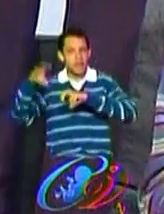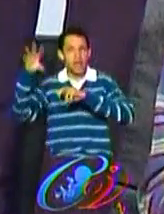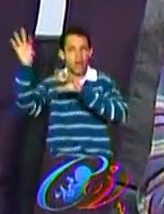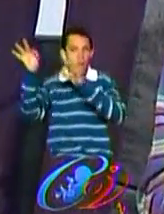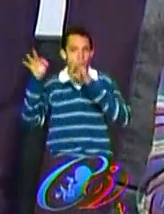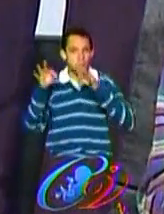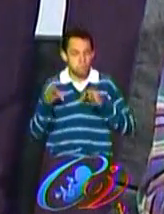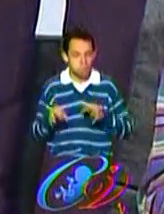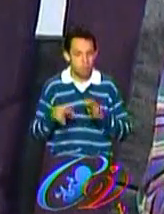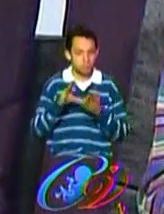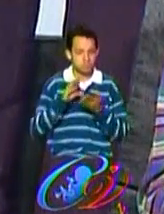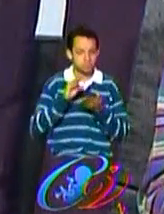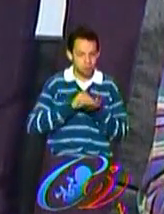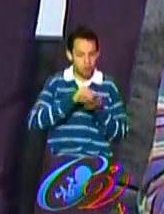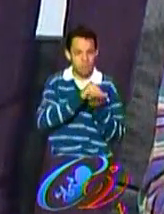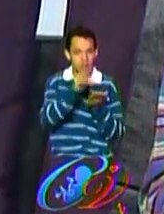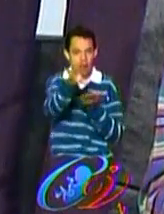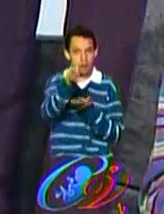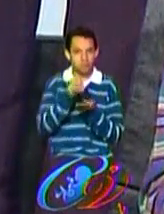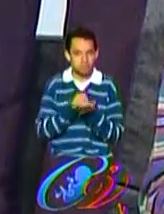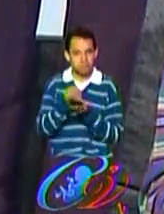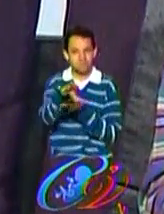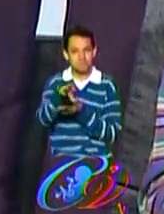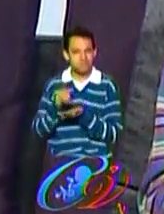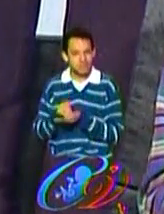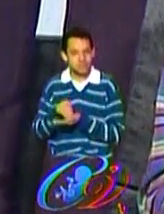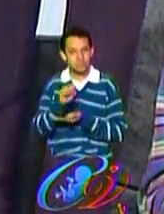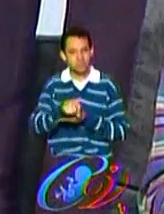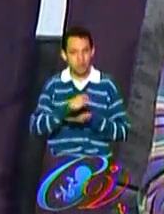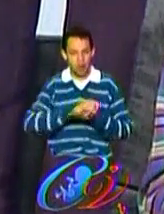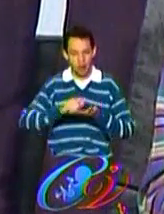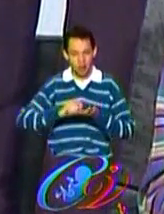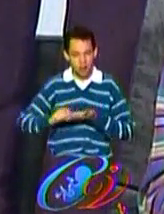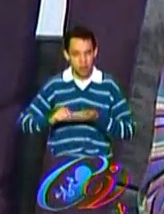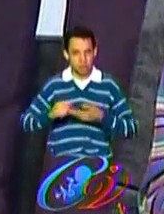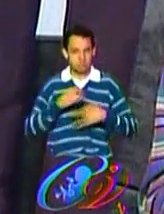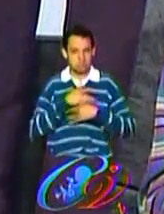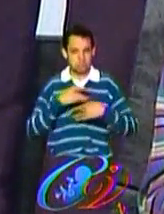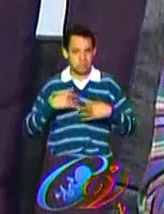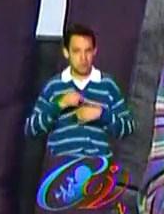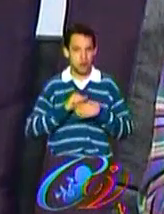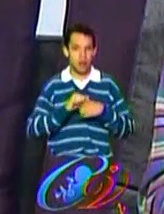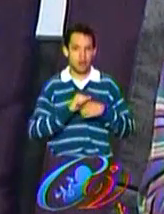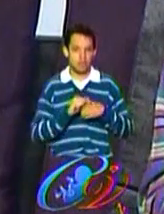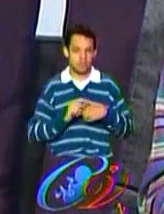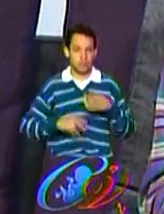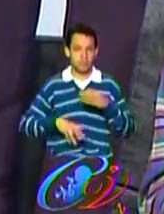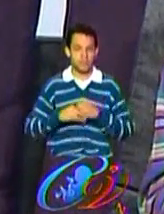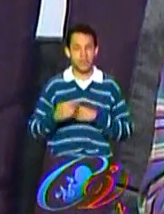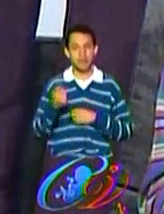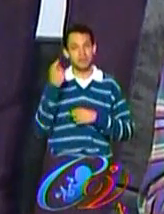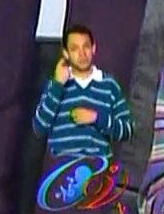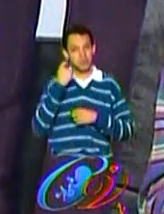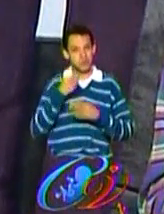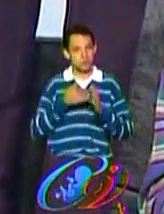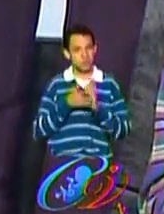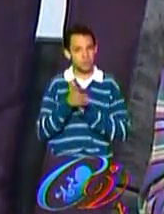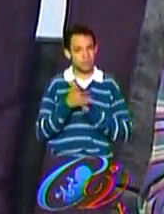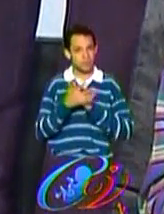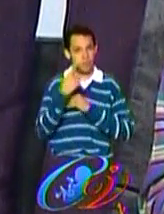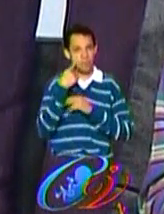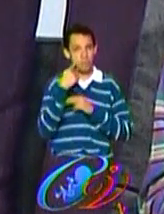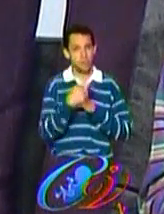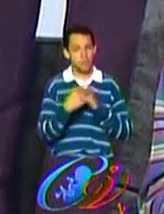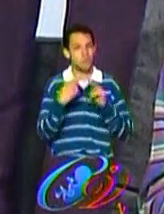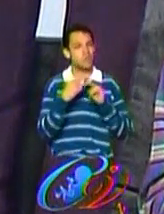posibilidades terapéuticas para el manejo de la enfermedad. Hacíamos un programa estos días para que ustedes